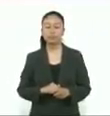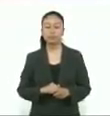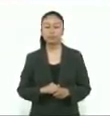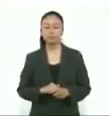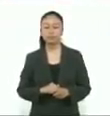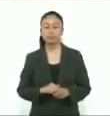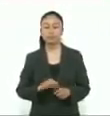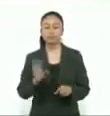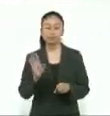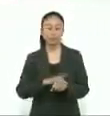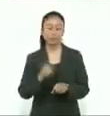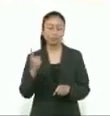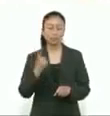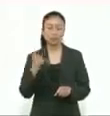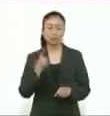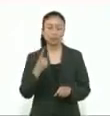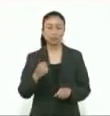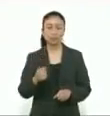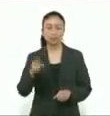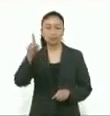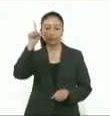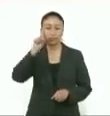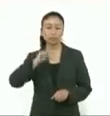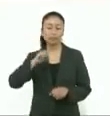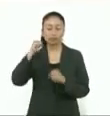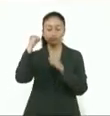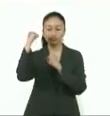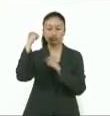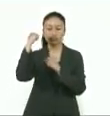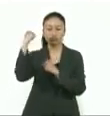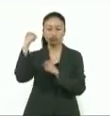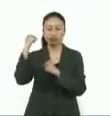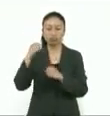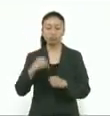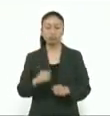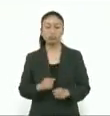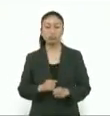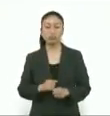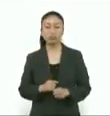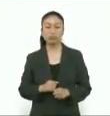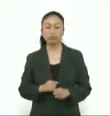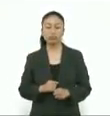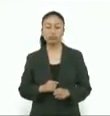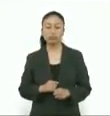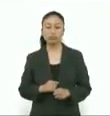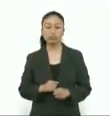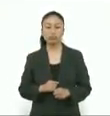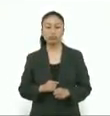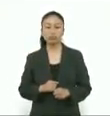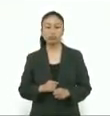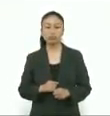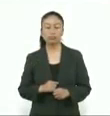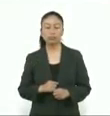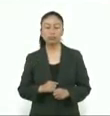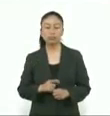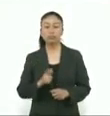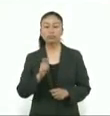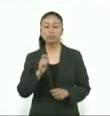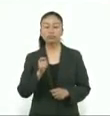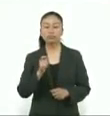Porque feminismo no se conjuga con